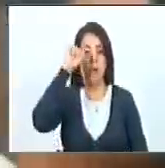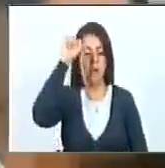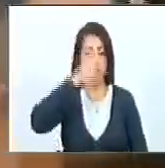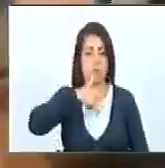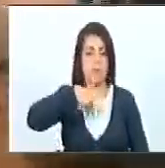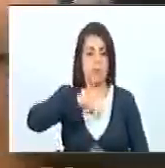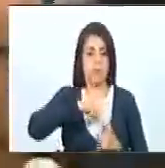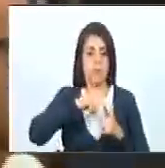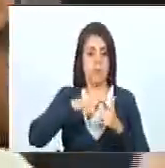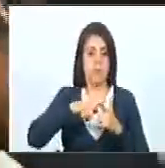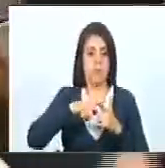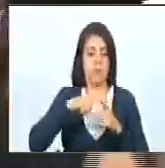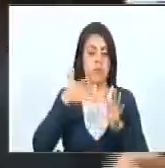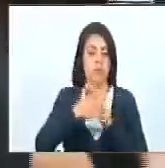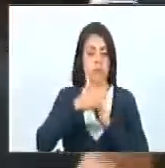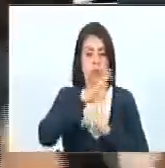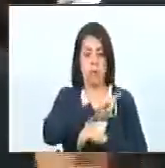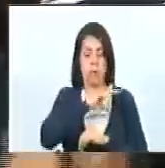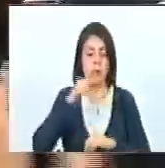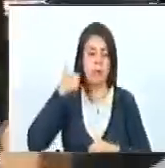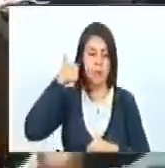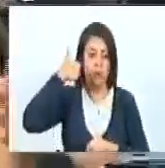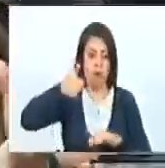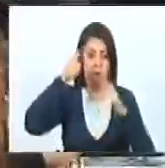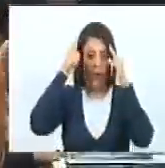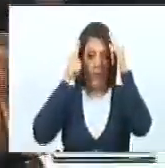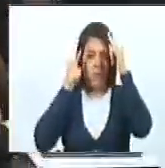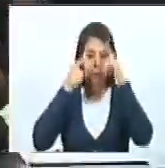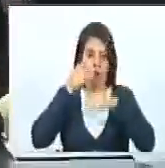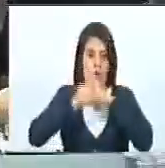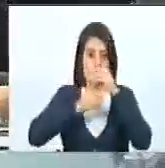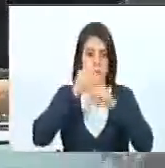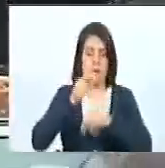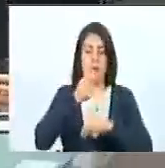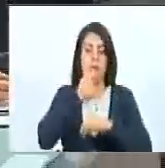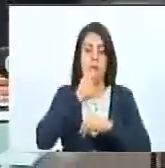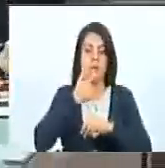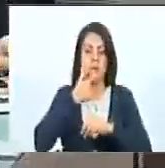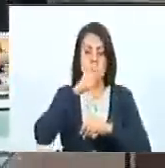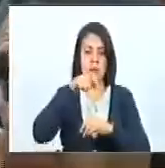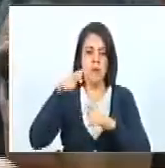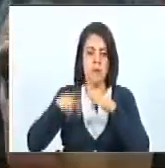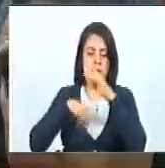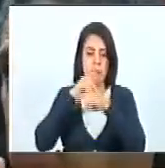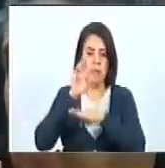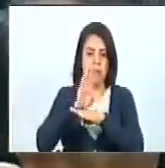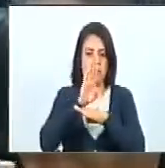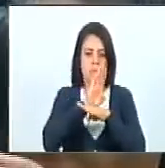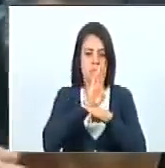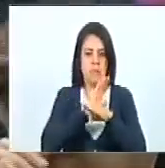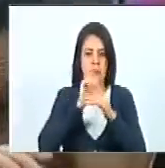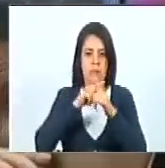para nuestro eterno comandante Hugo Chávez por esta creación hermosa para la protección de nuestras personas adultas